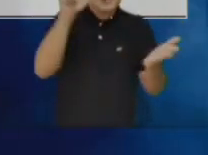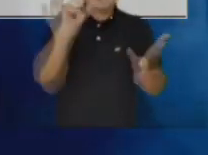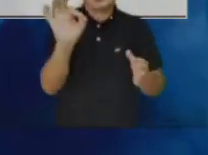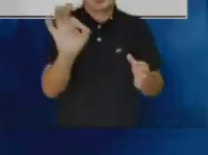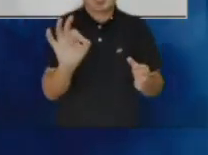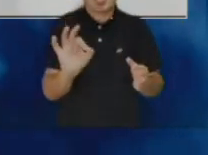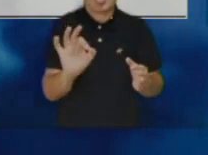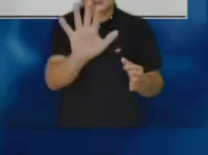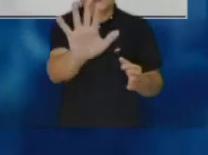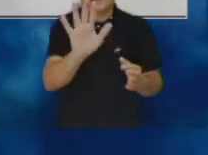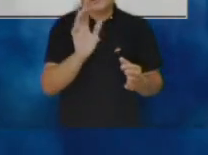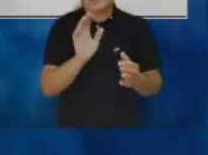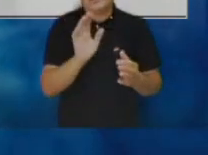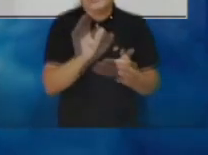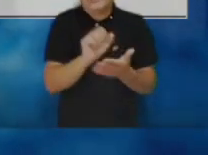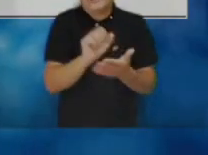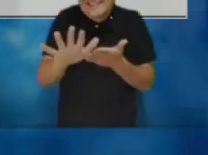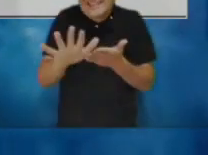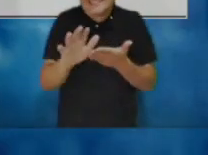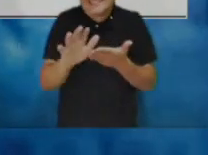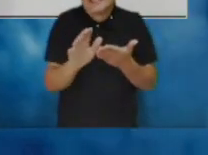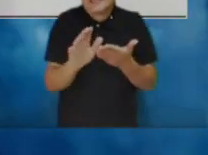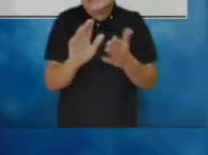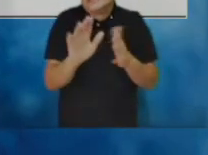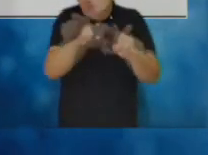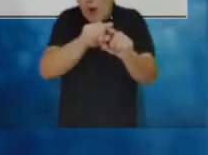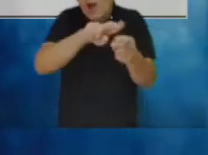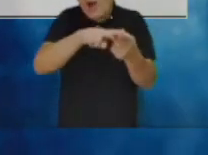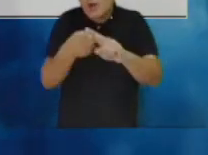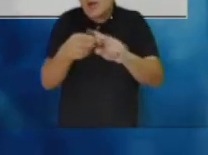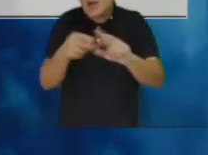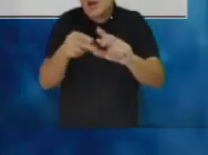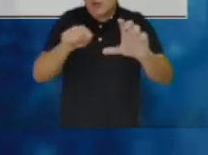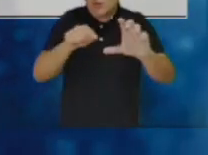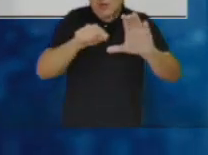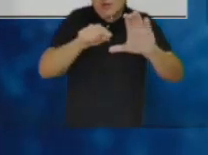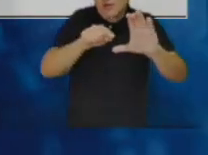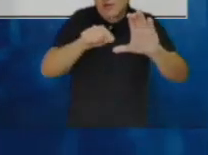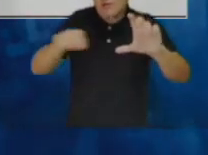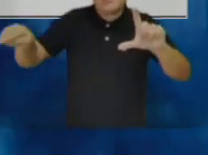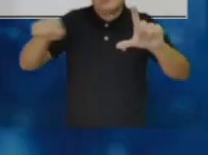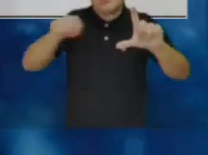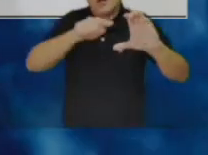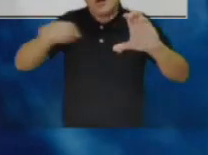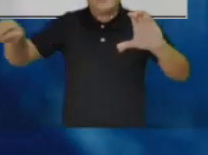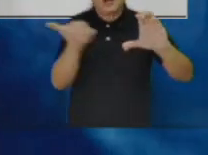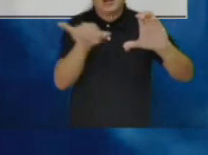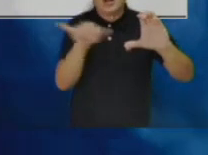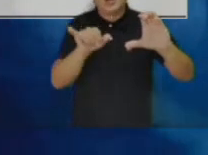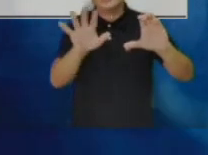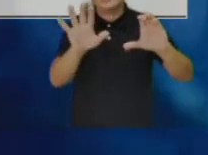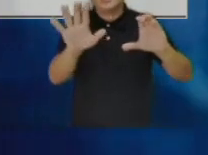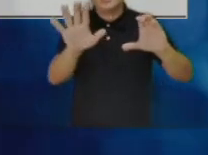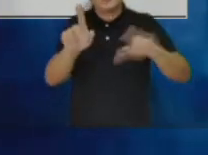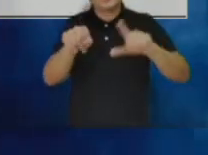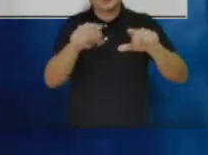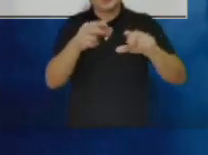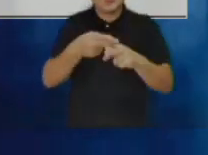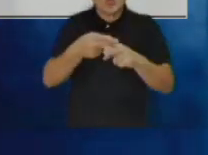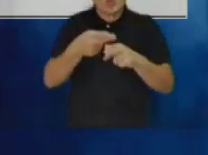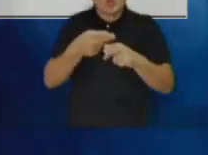tipo de interferencia, es con frecuencia es fácil encontrar lo que se llaman los jammers. Yo he